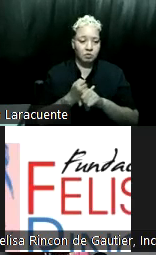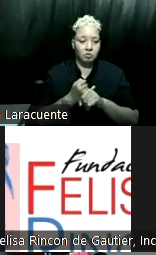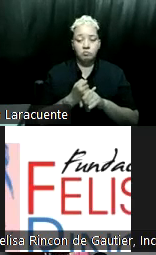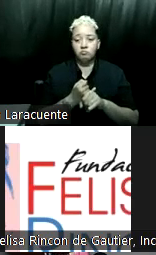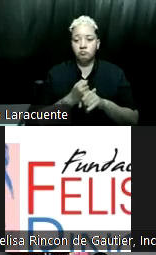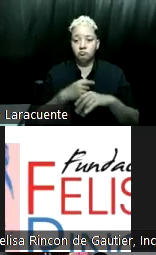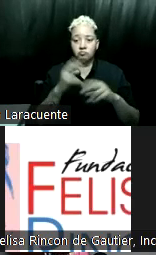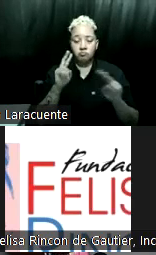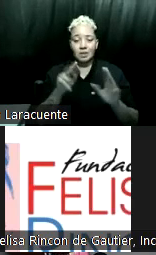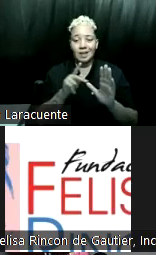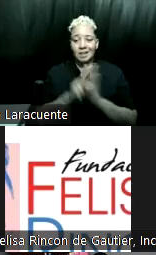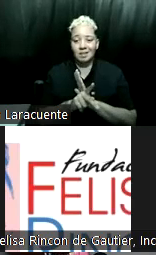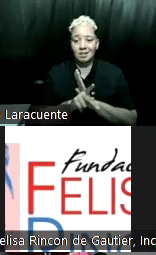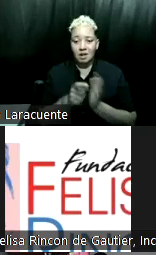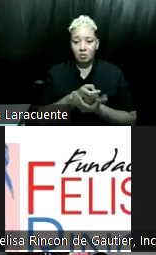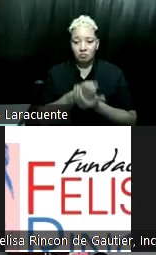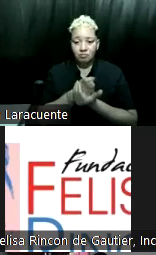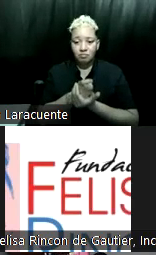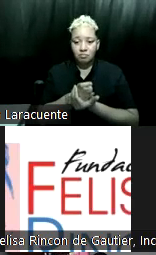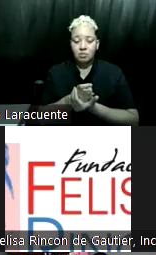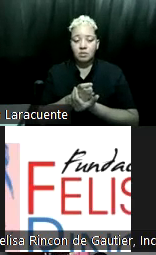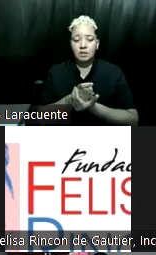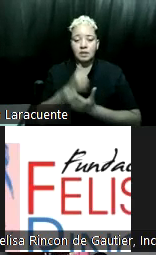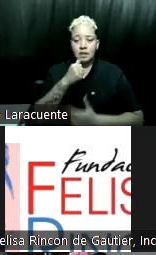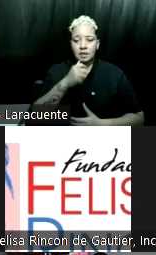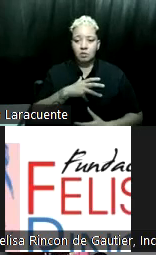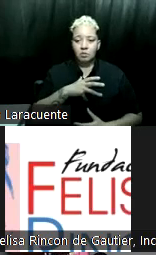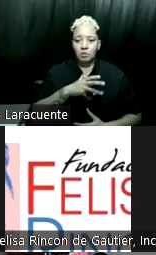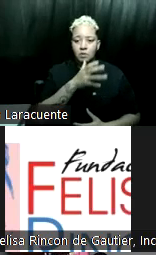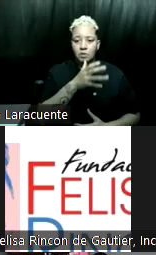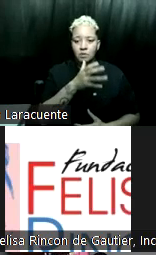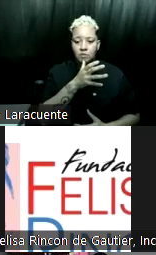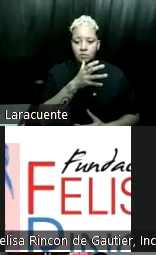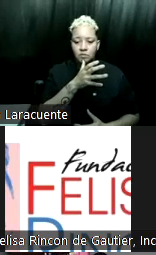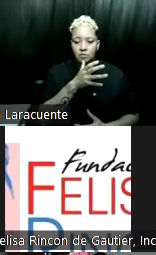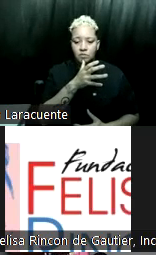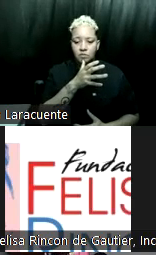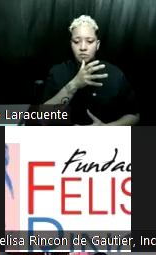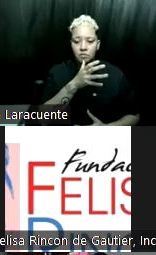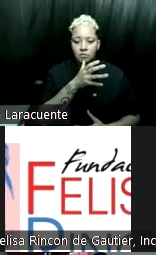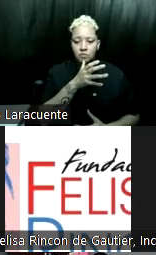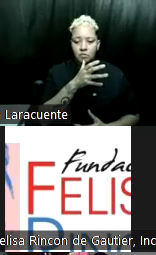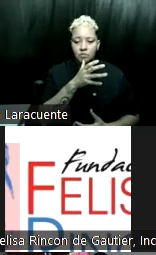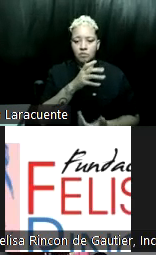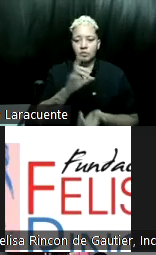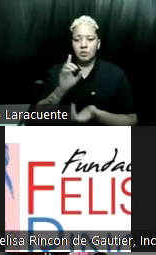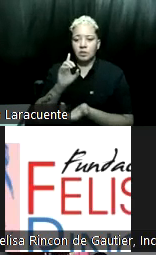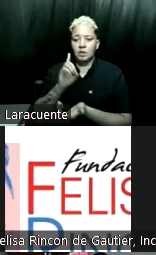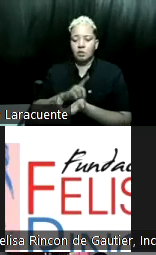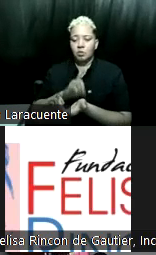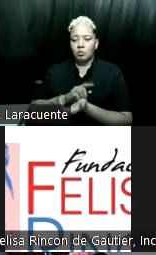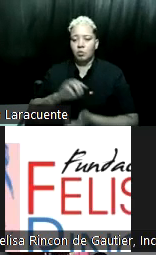del asesinato a tiros de la señora madre del finado doctor Martin Luther King